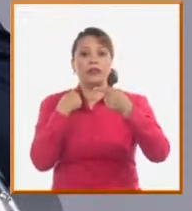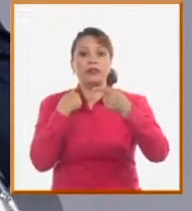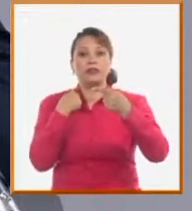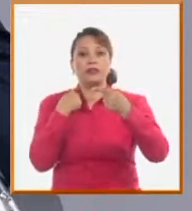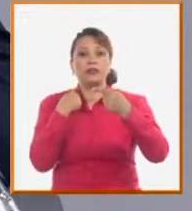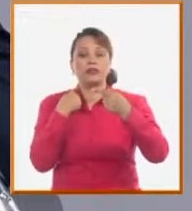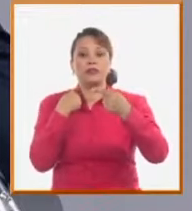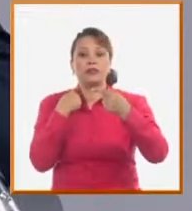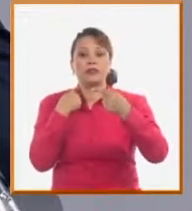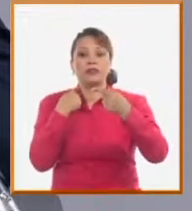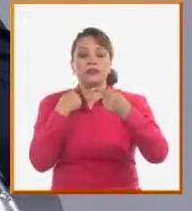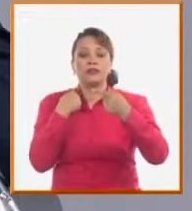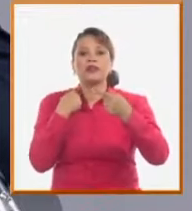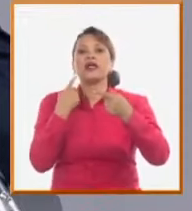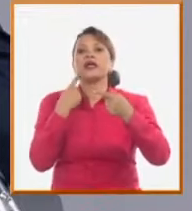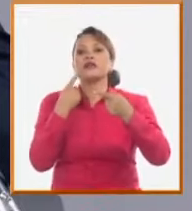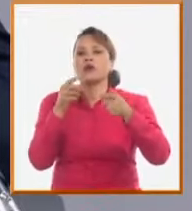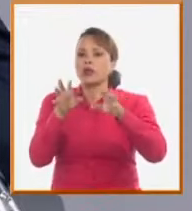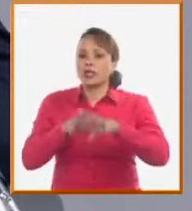todos